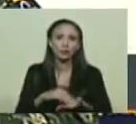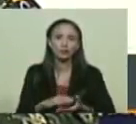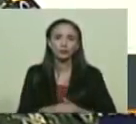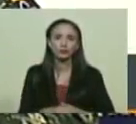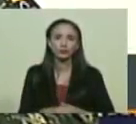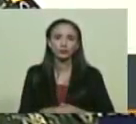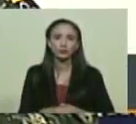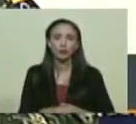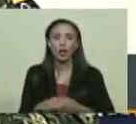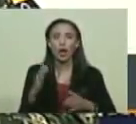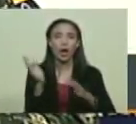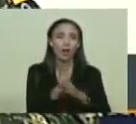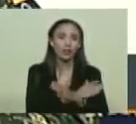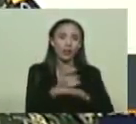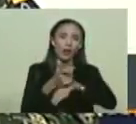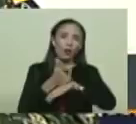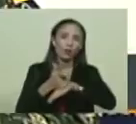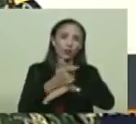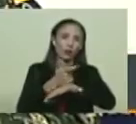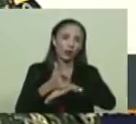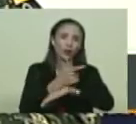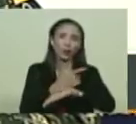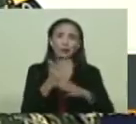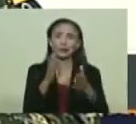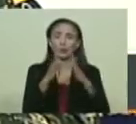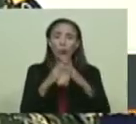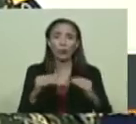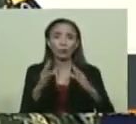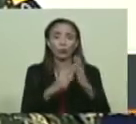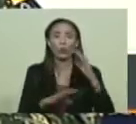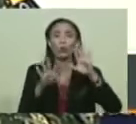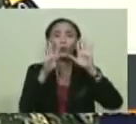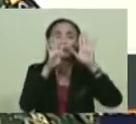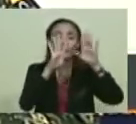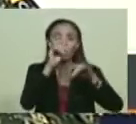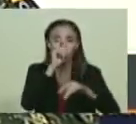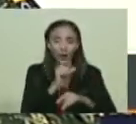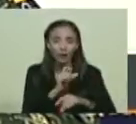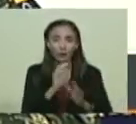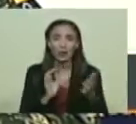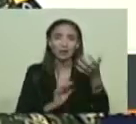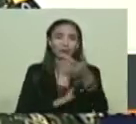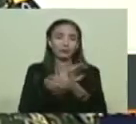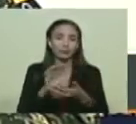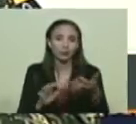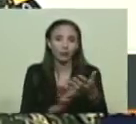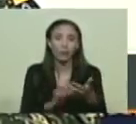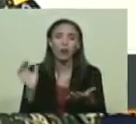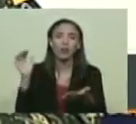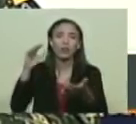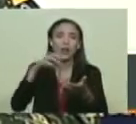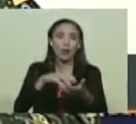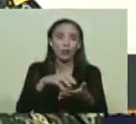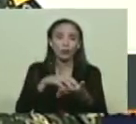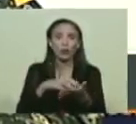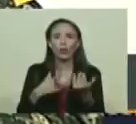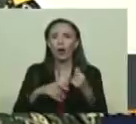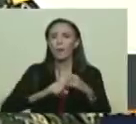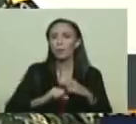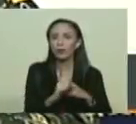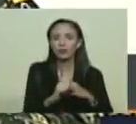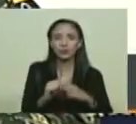el antiguo gobernador, destruyó durante 9 años ese Estado. Destruyó la policía de